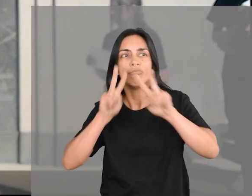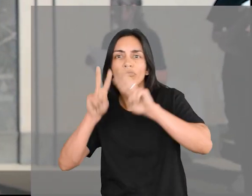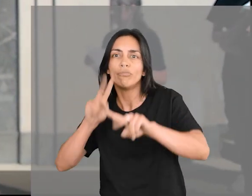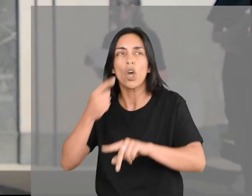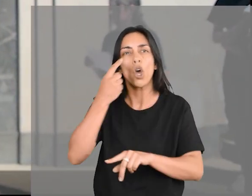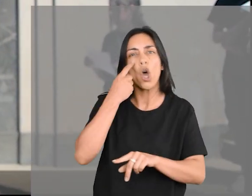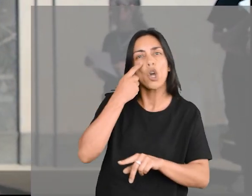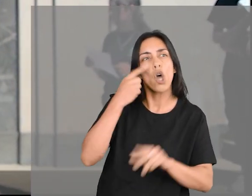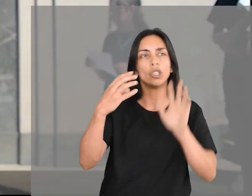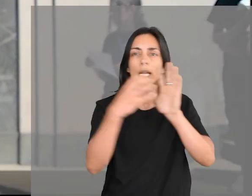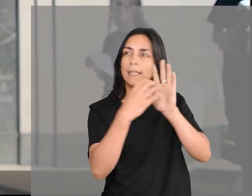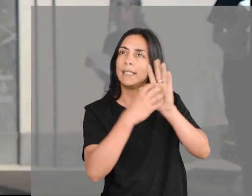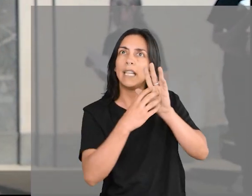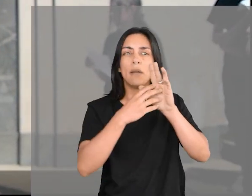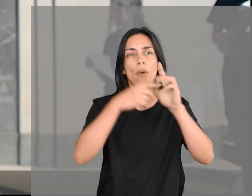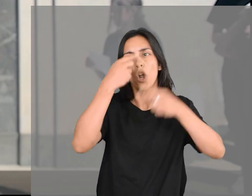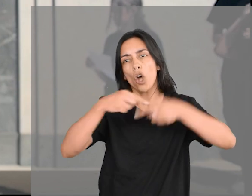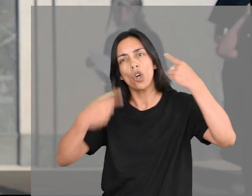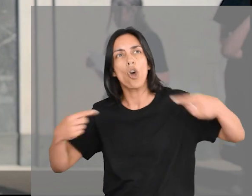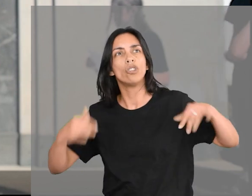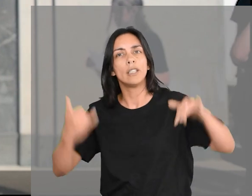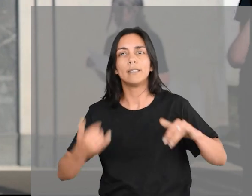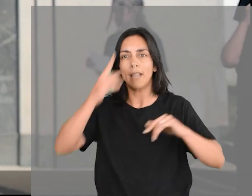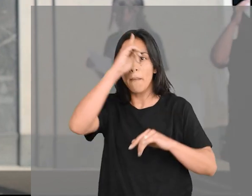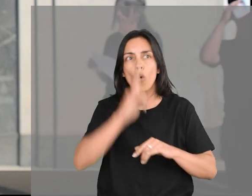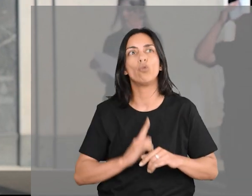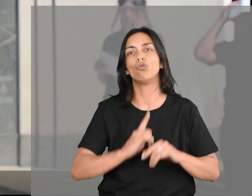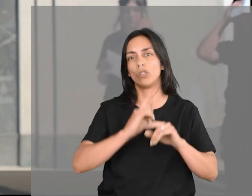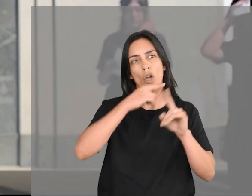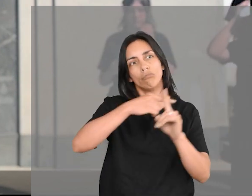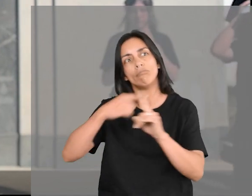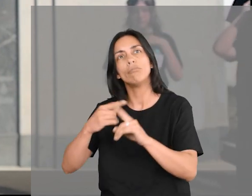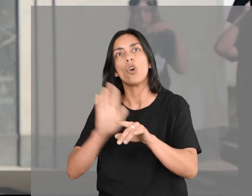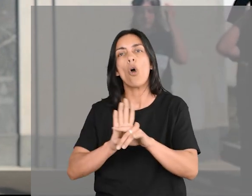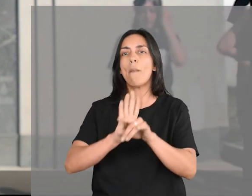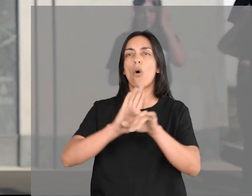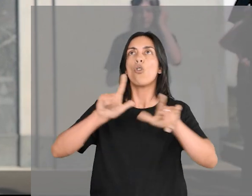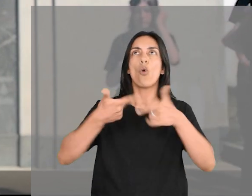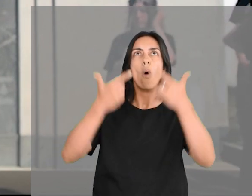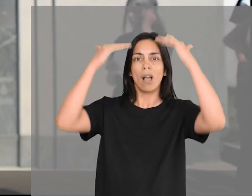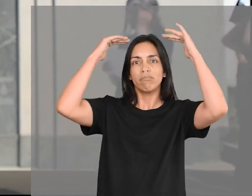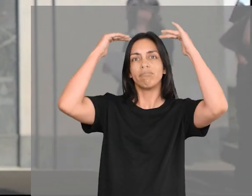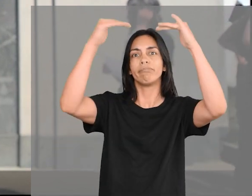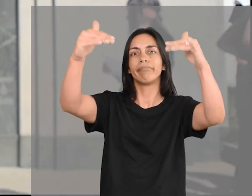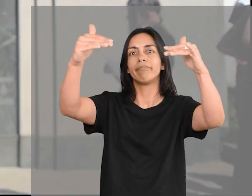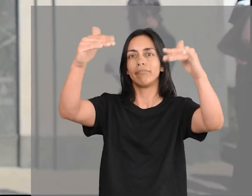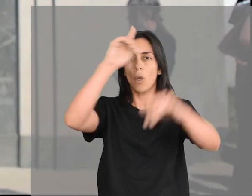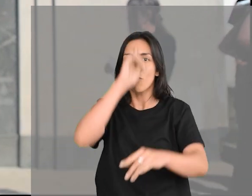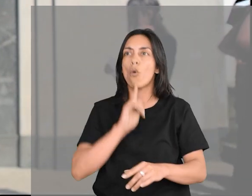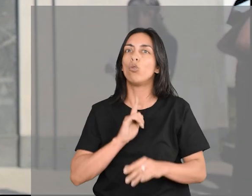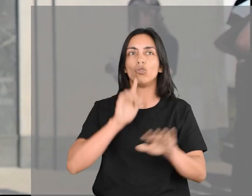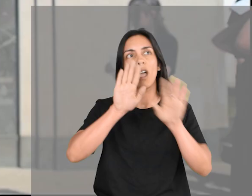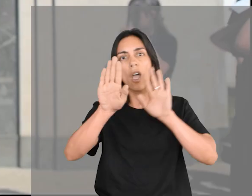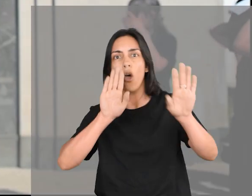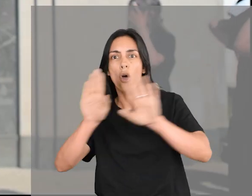la simbología de iconografía que se encuentra en este museo, como un museo a cielo abierto, como lo dije. Para comenzar